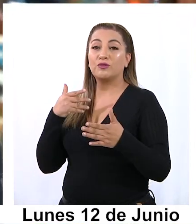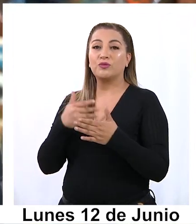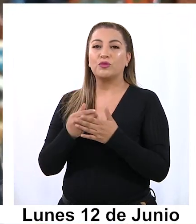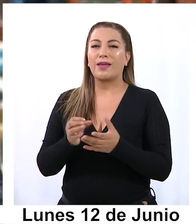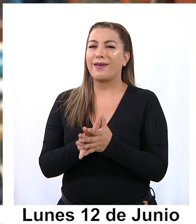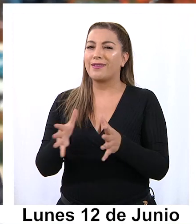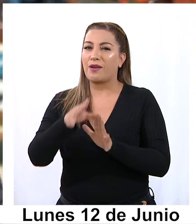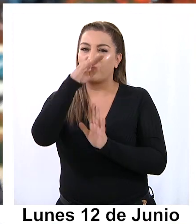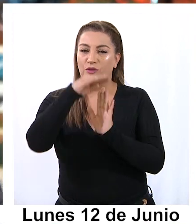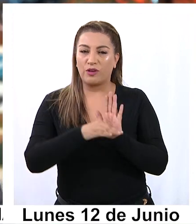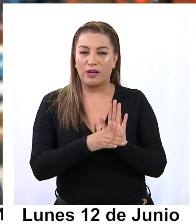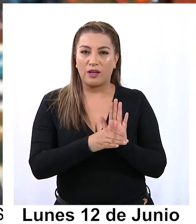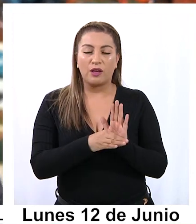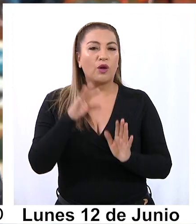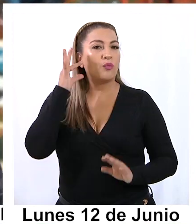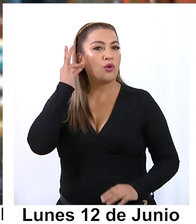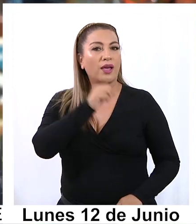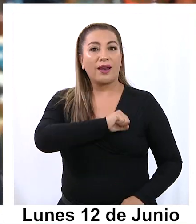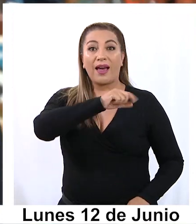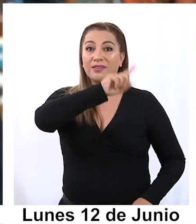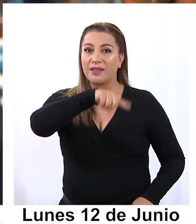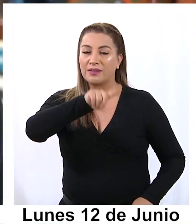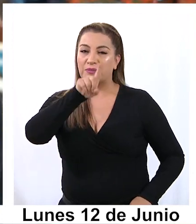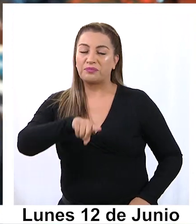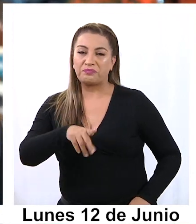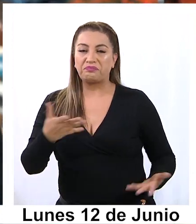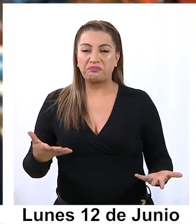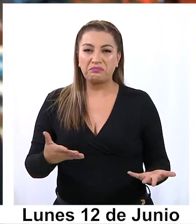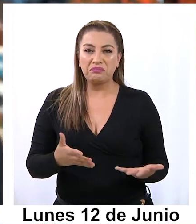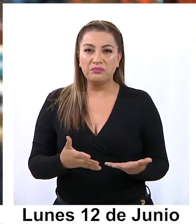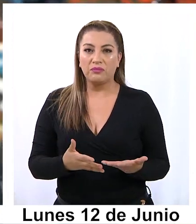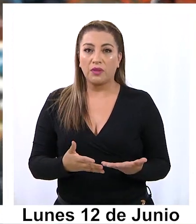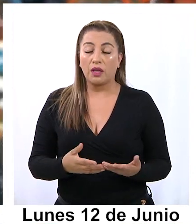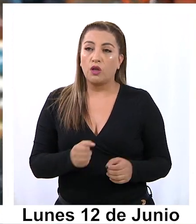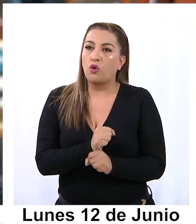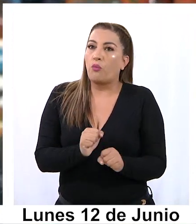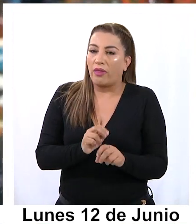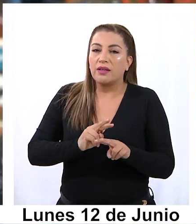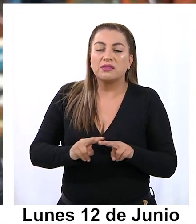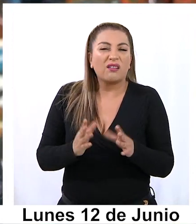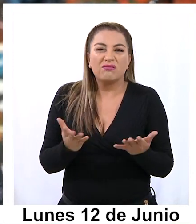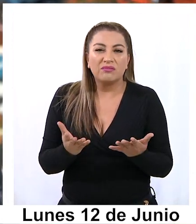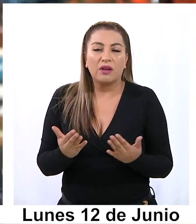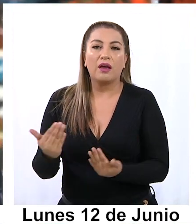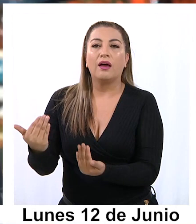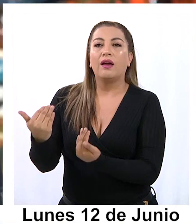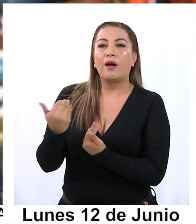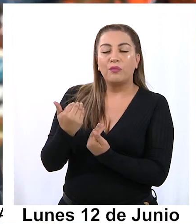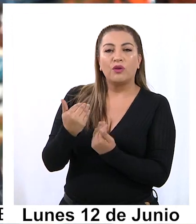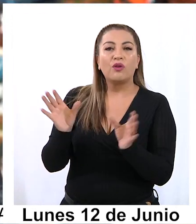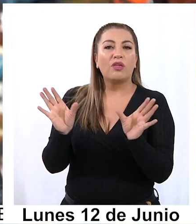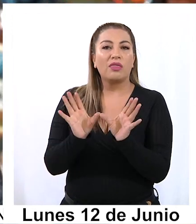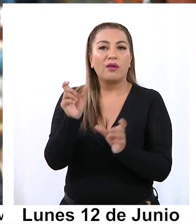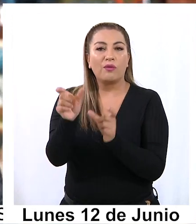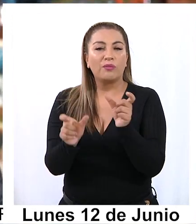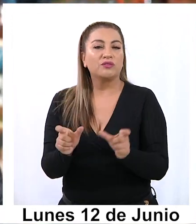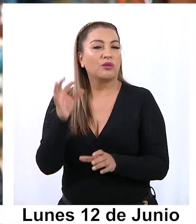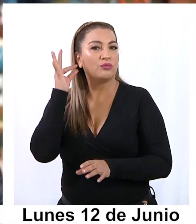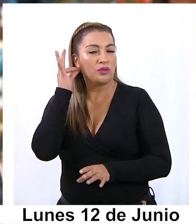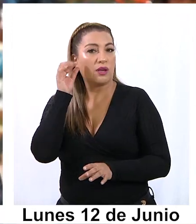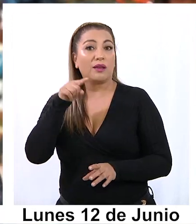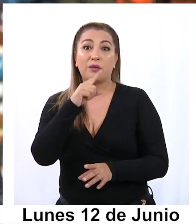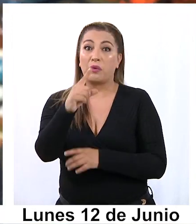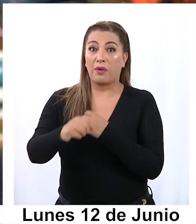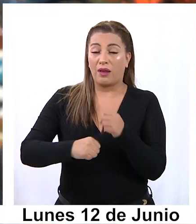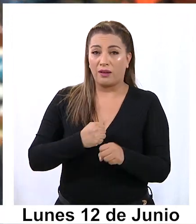programa, Alianza de Mujer Atacameña, AMA, que no hubiese sido posible sin el apoyo de 10 mujeres líderes del territorio. En este primer